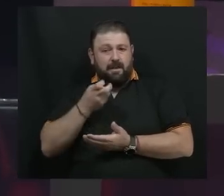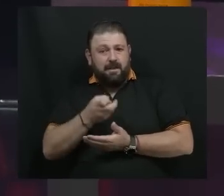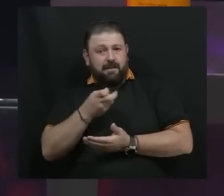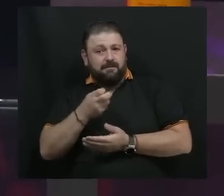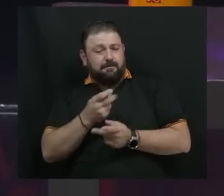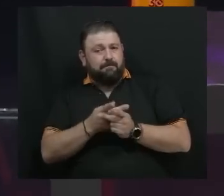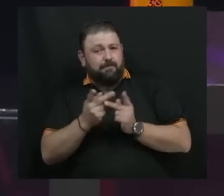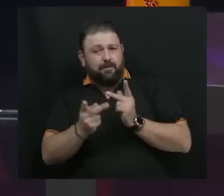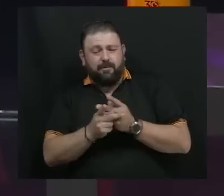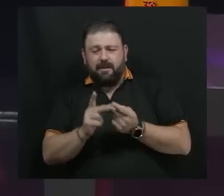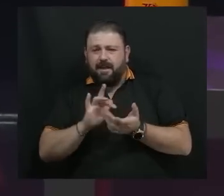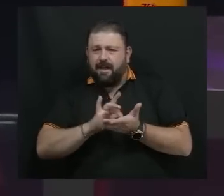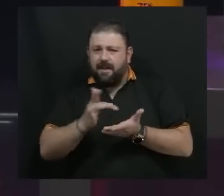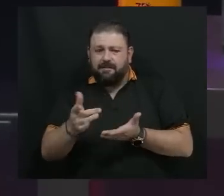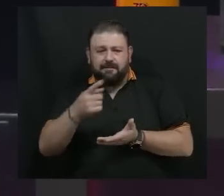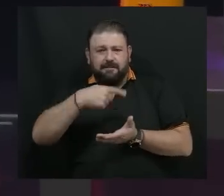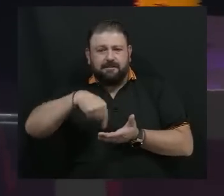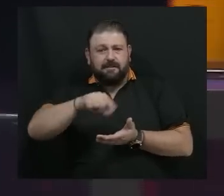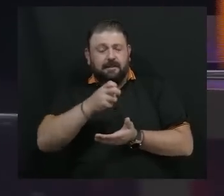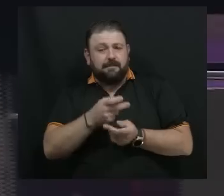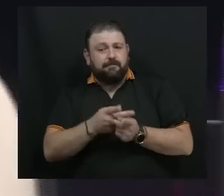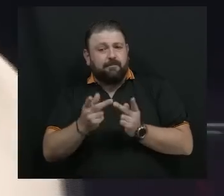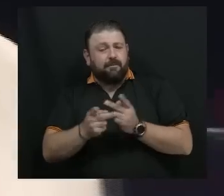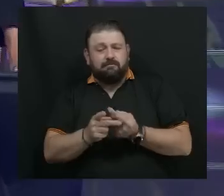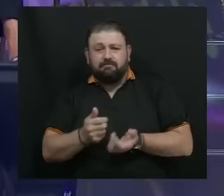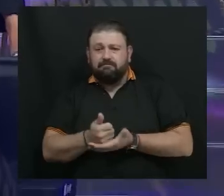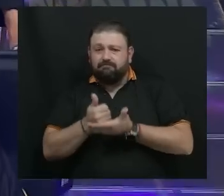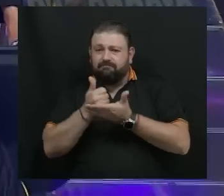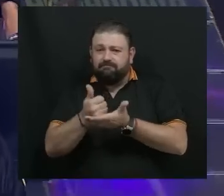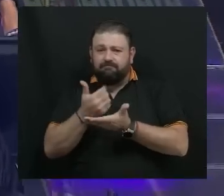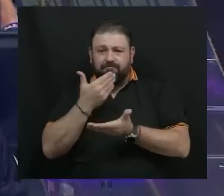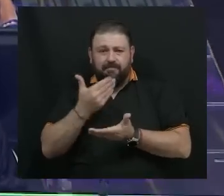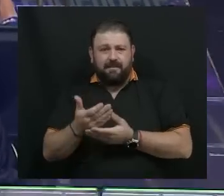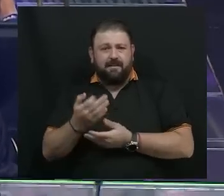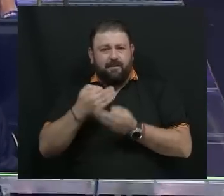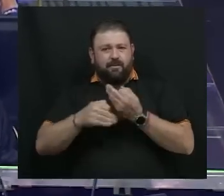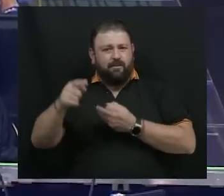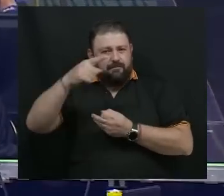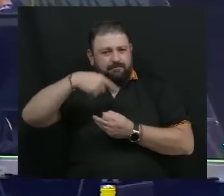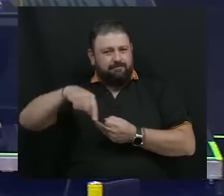un producto único gracias a la tecnología de la micelización. Eso merece un aplauso muy fuerte, amigos.